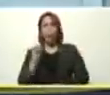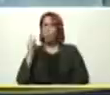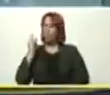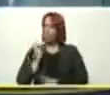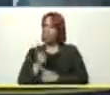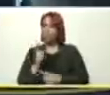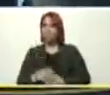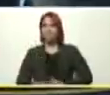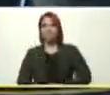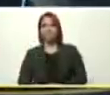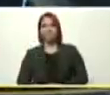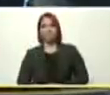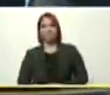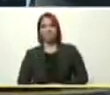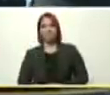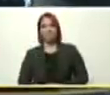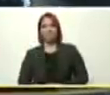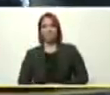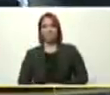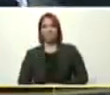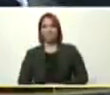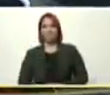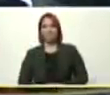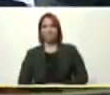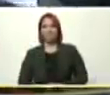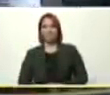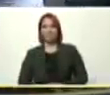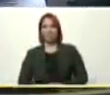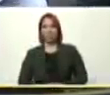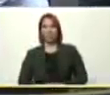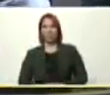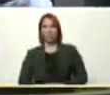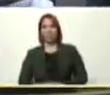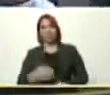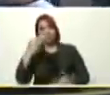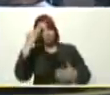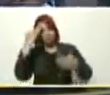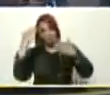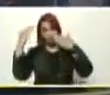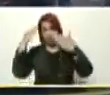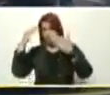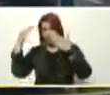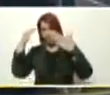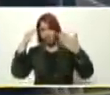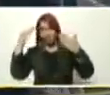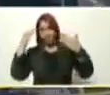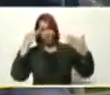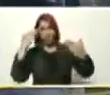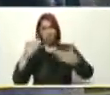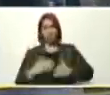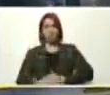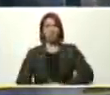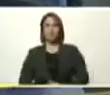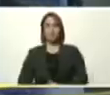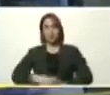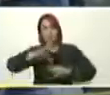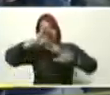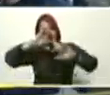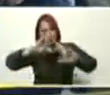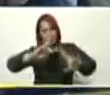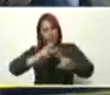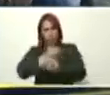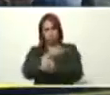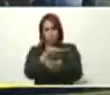y son todos los que están. Mi saludo y mi respeto a todos